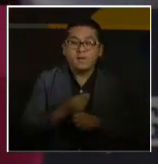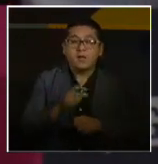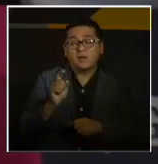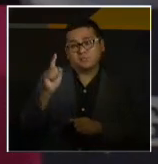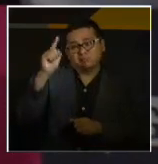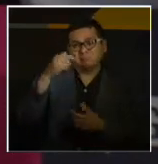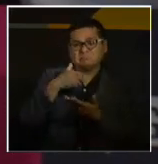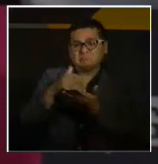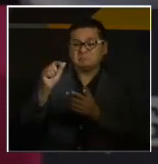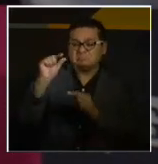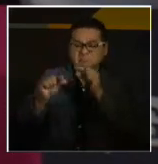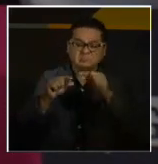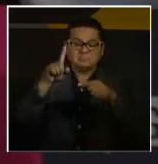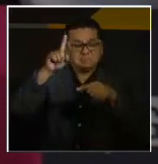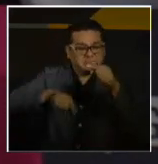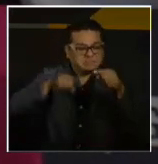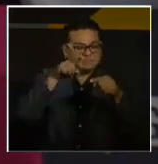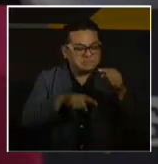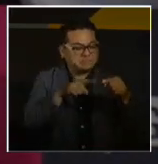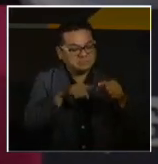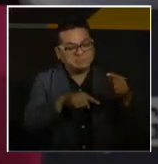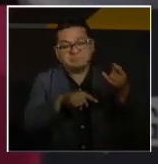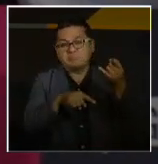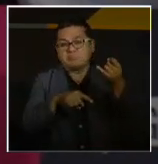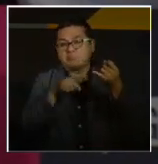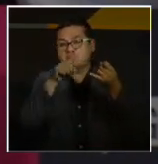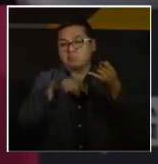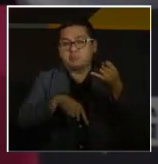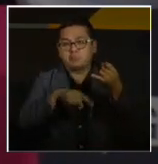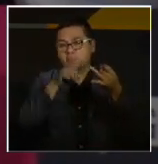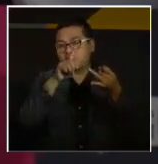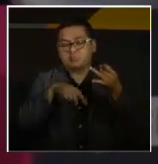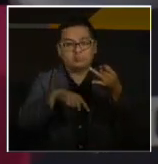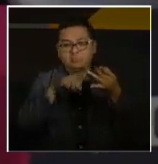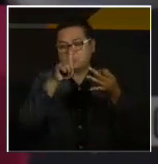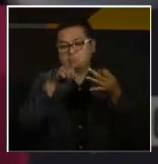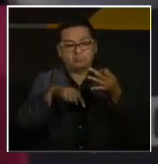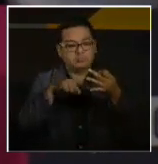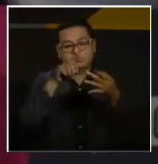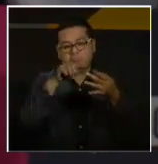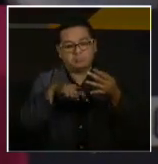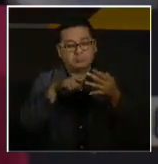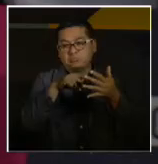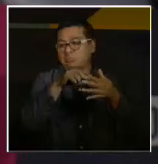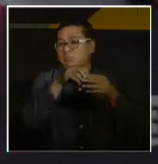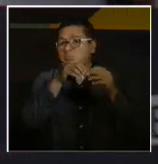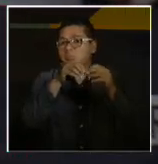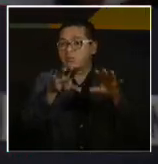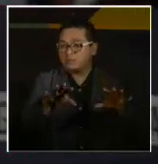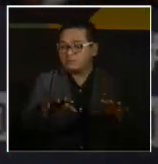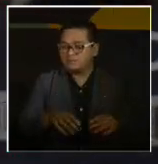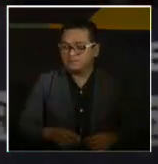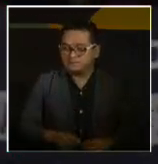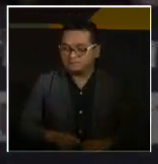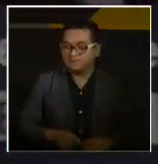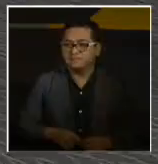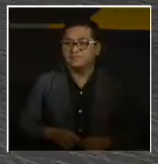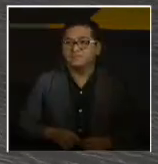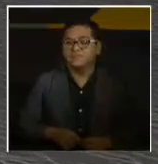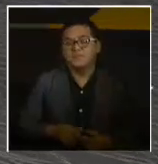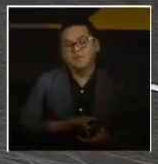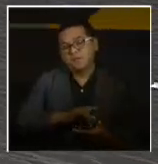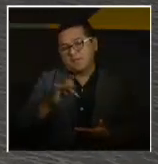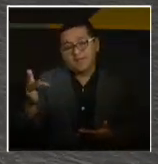de arriba, poco a poco esto va a ir permeando para que los de abajo también puedan cumplir adecuadamente.